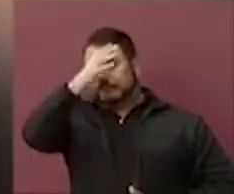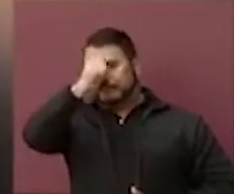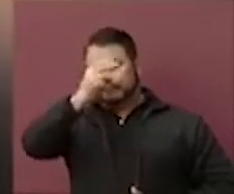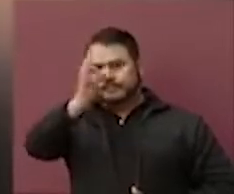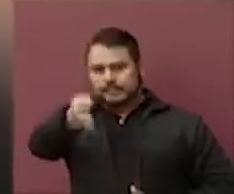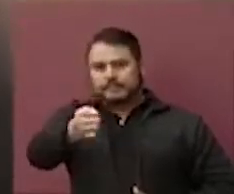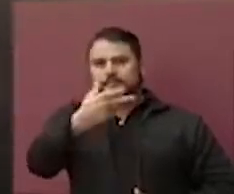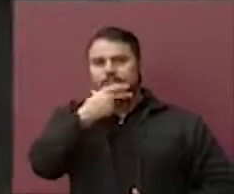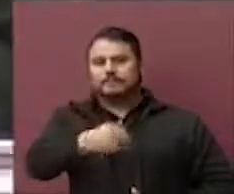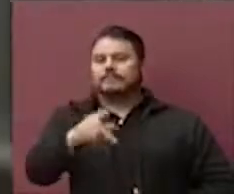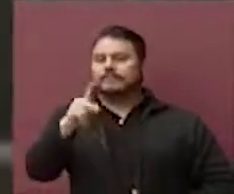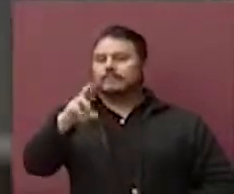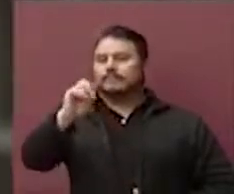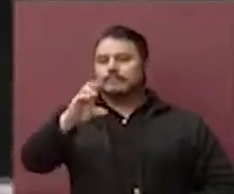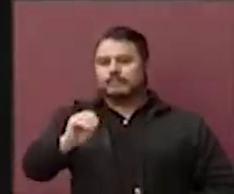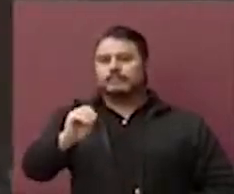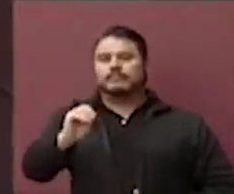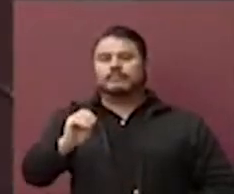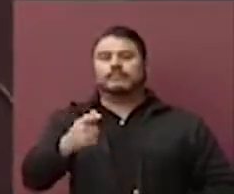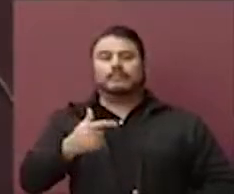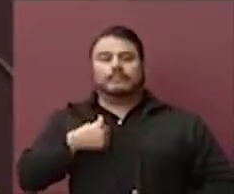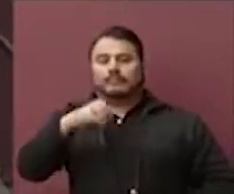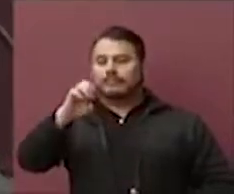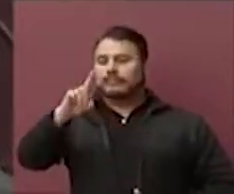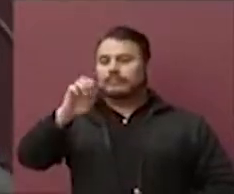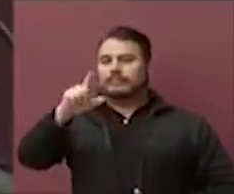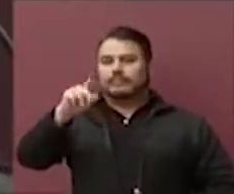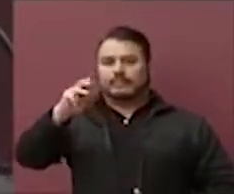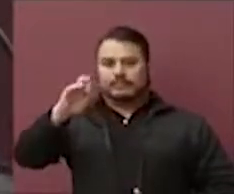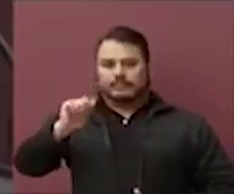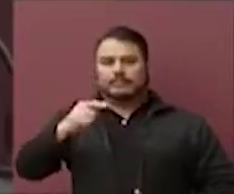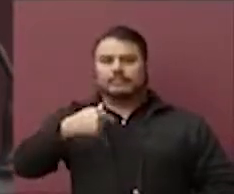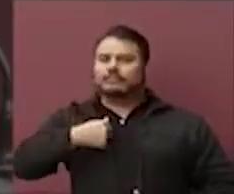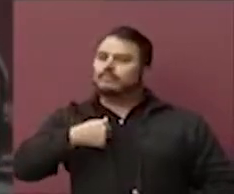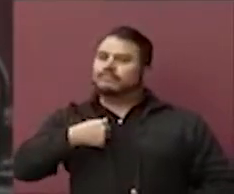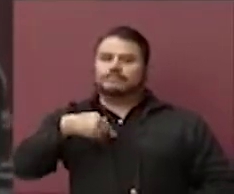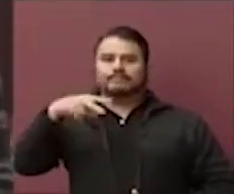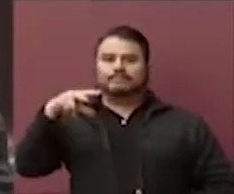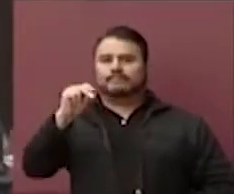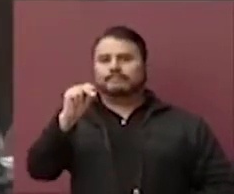Cruz Camarena. Edelmira Chamerí Méndez, en contra